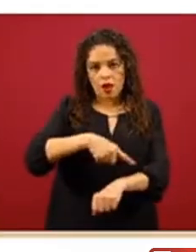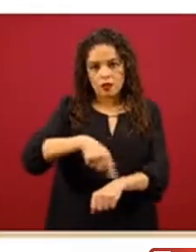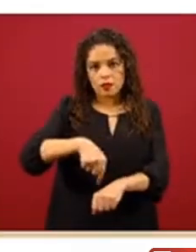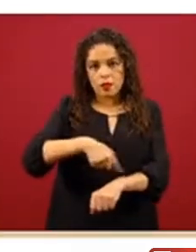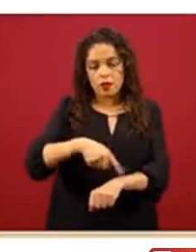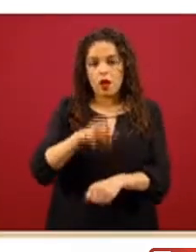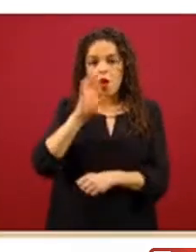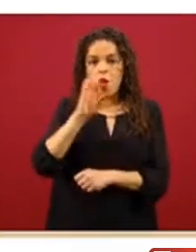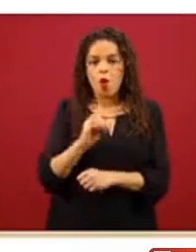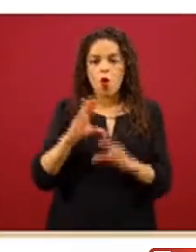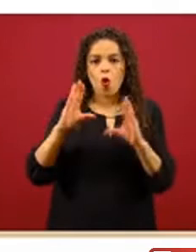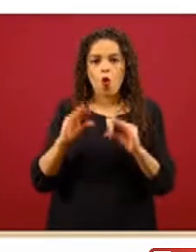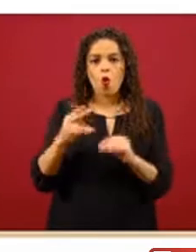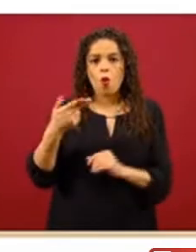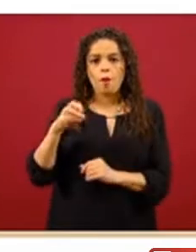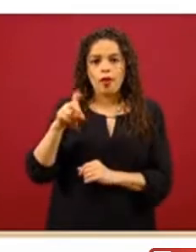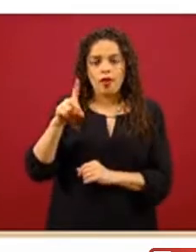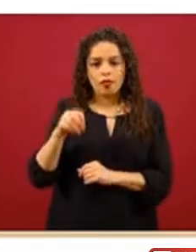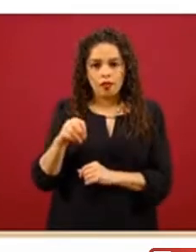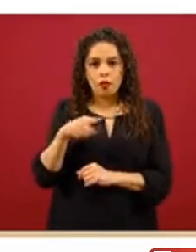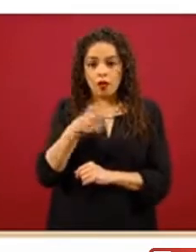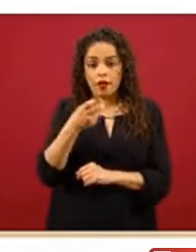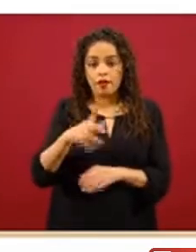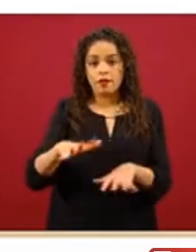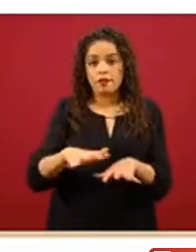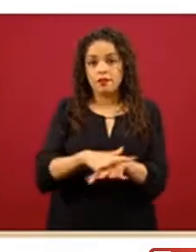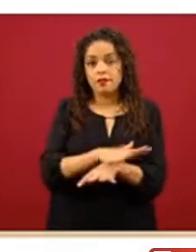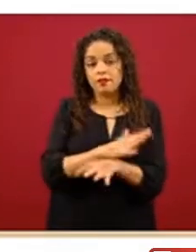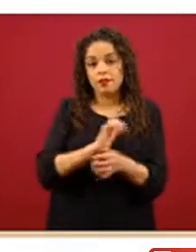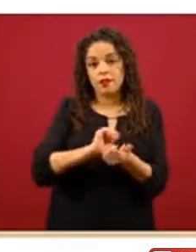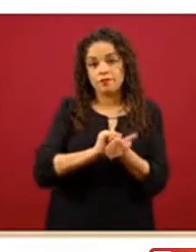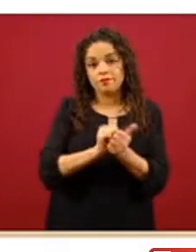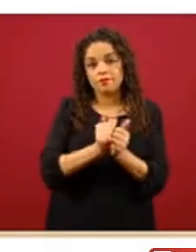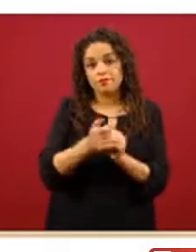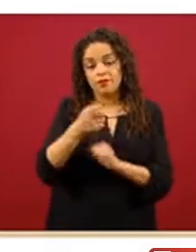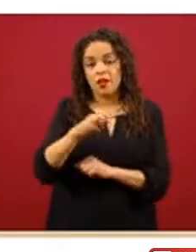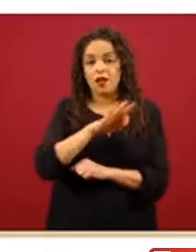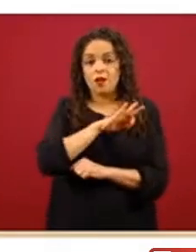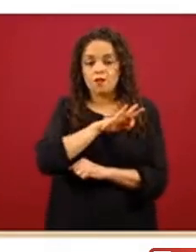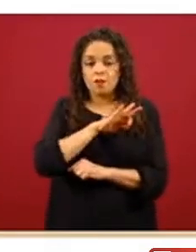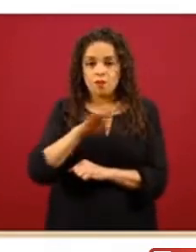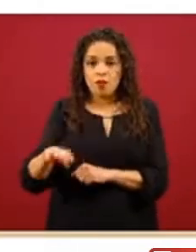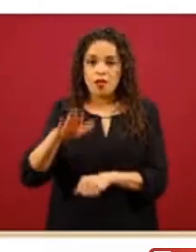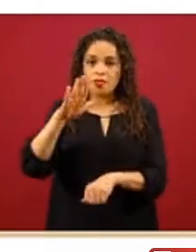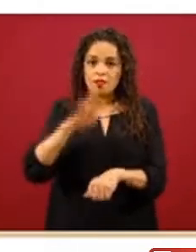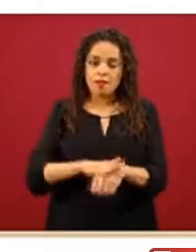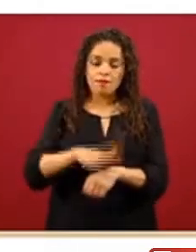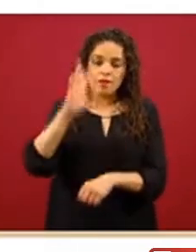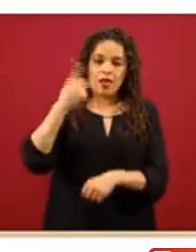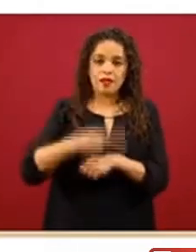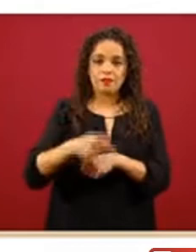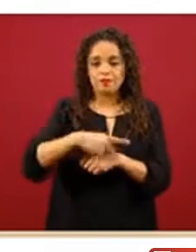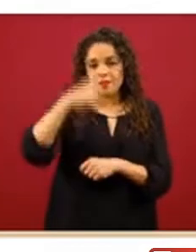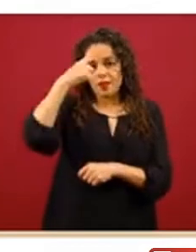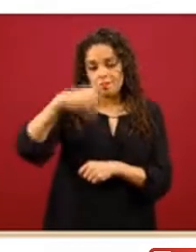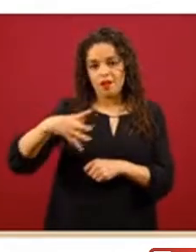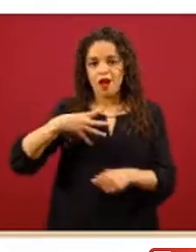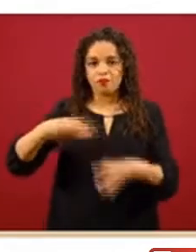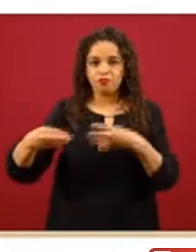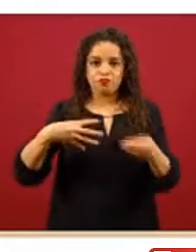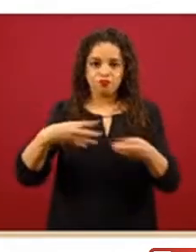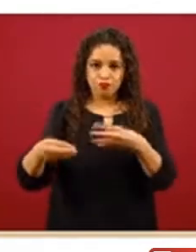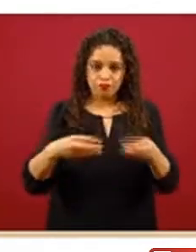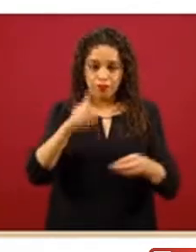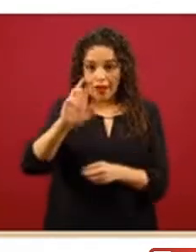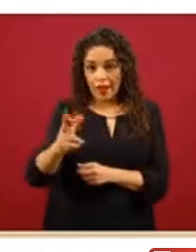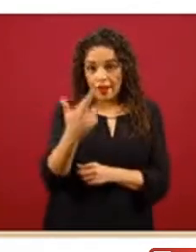cambian estas condiciones de humedad y puede llegar a tener un incremento en la replicación viral. Recordemos que esta parte del contacto y